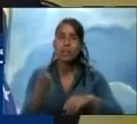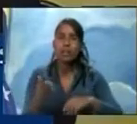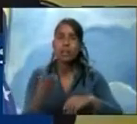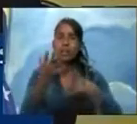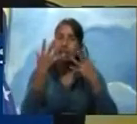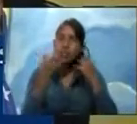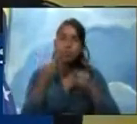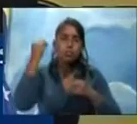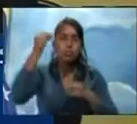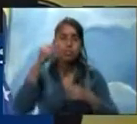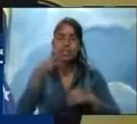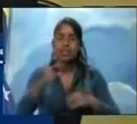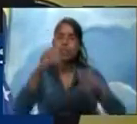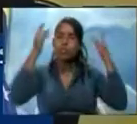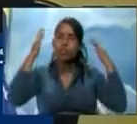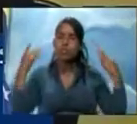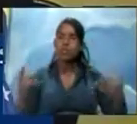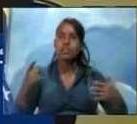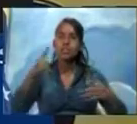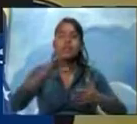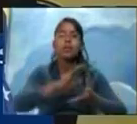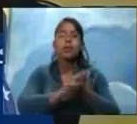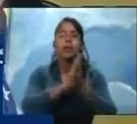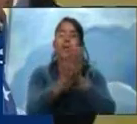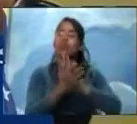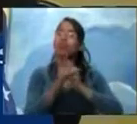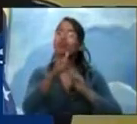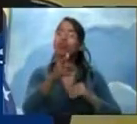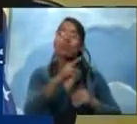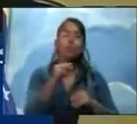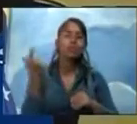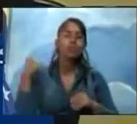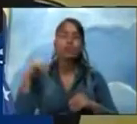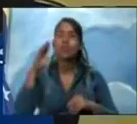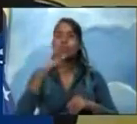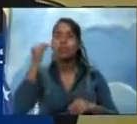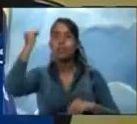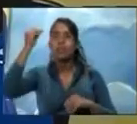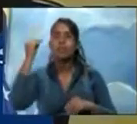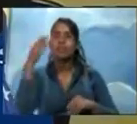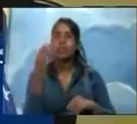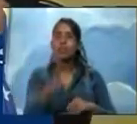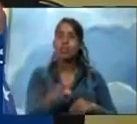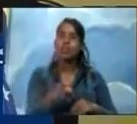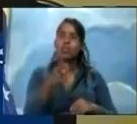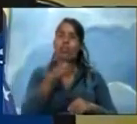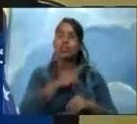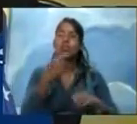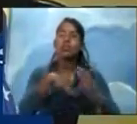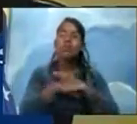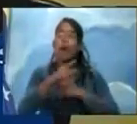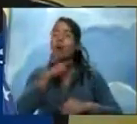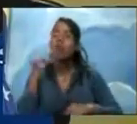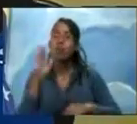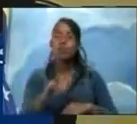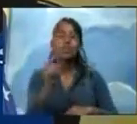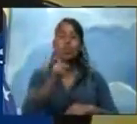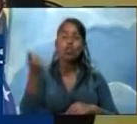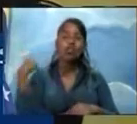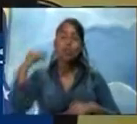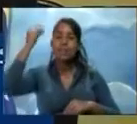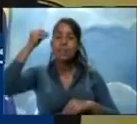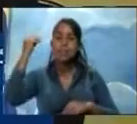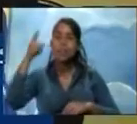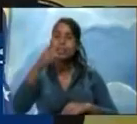qué pensar que su matrimonio se le va a destruir, usted no tiene que estar pensando que usted se va a morir, usted no tiene que